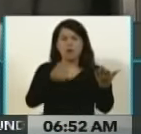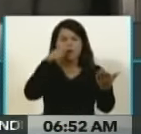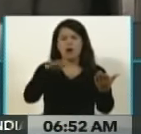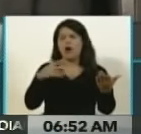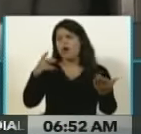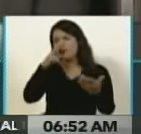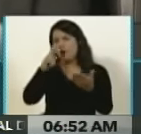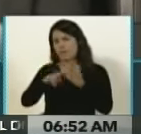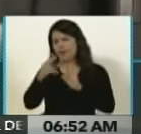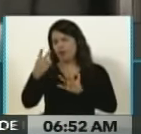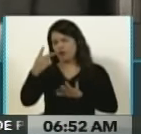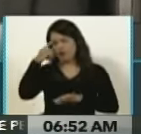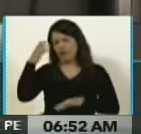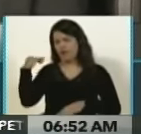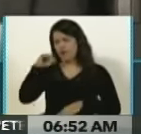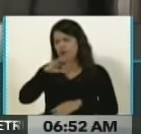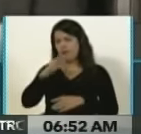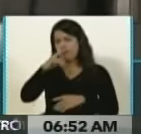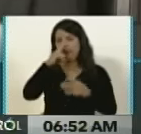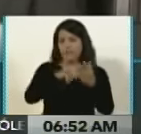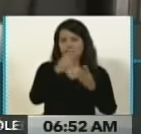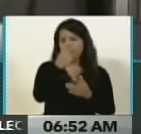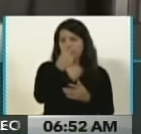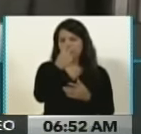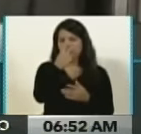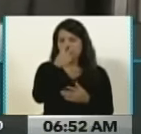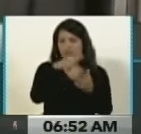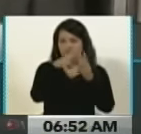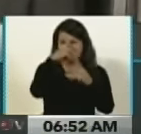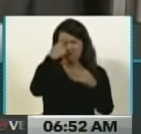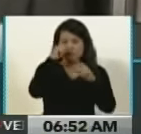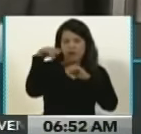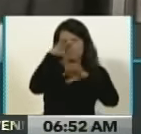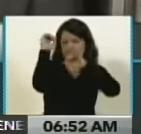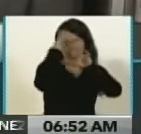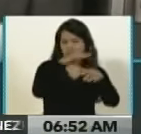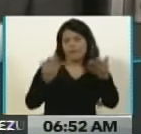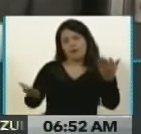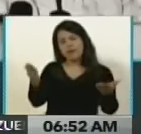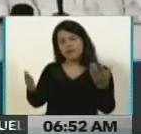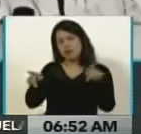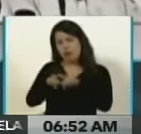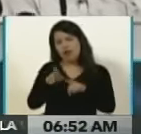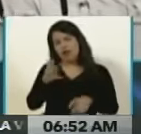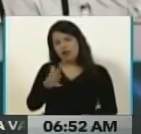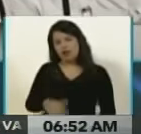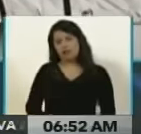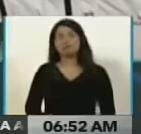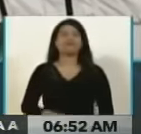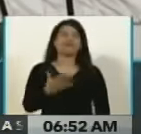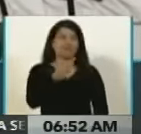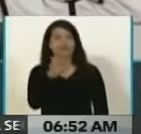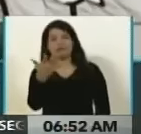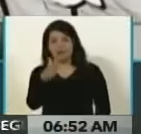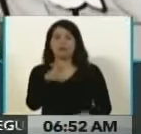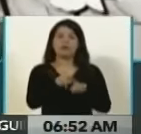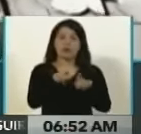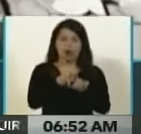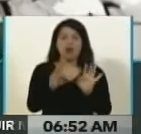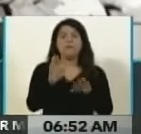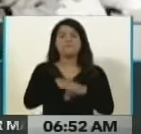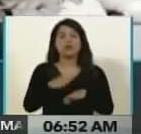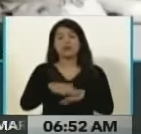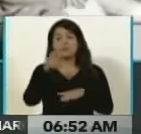frenar, parecido, ese porque la gente ocupa y rodea Miraflores, entonces Castro León tenía la opción de llegar los